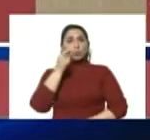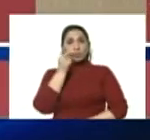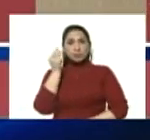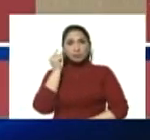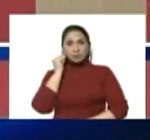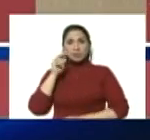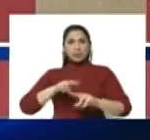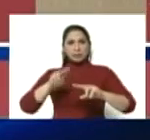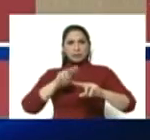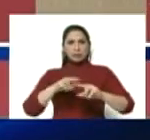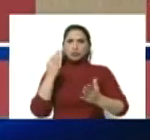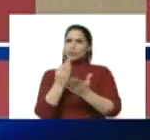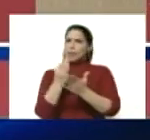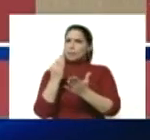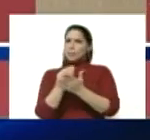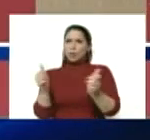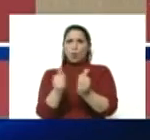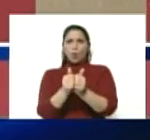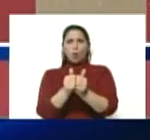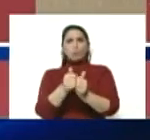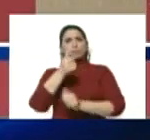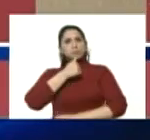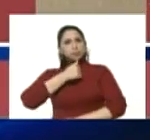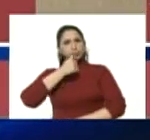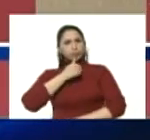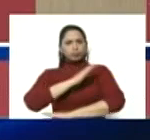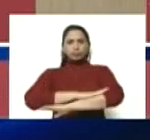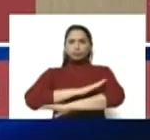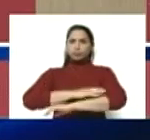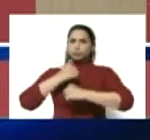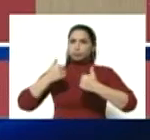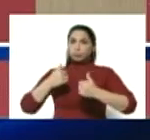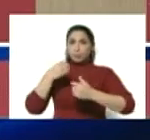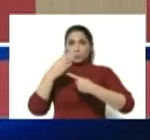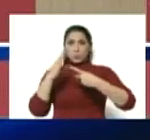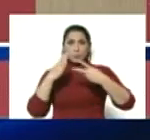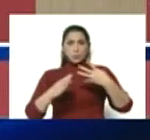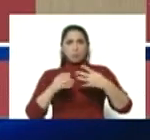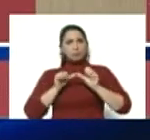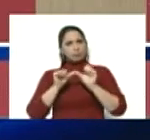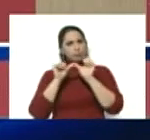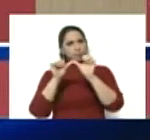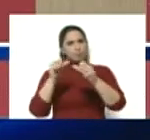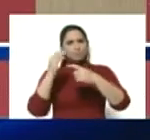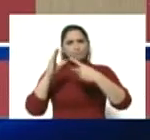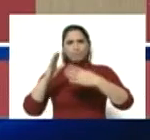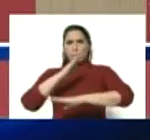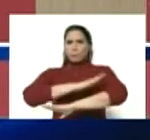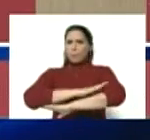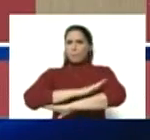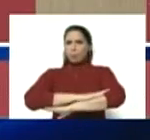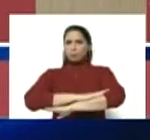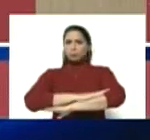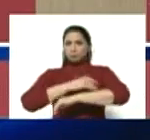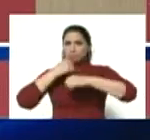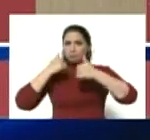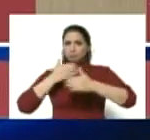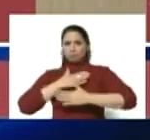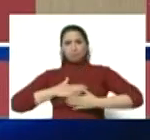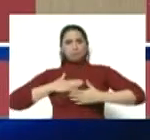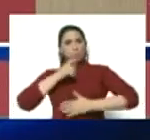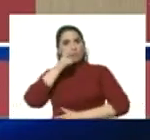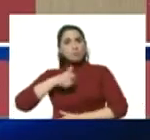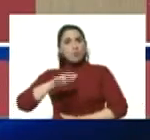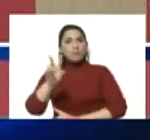niñas. Siempre con mucha prudencia. Es lo que ha caracterizado y sigue caracterizando la disciplina del